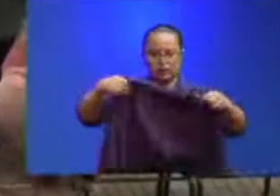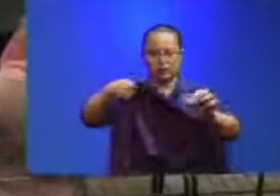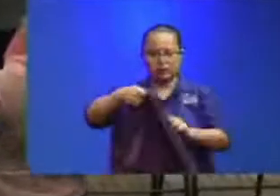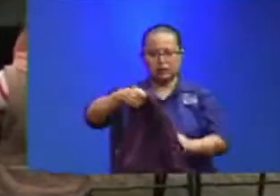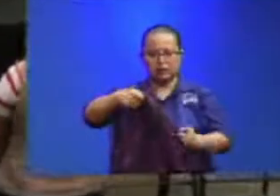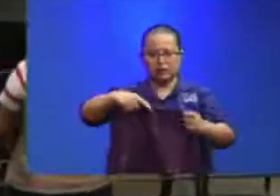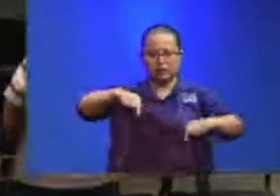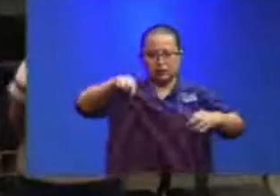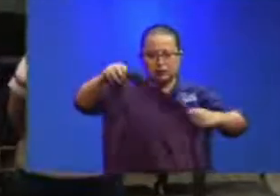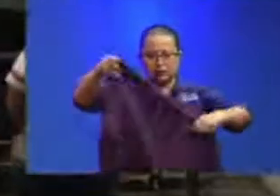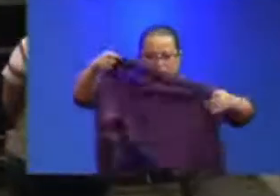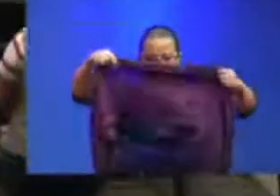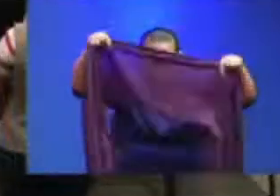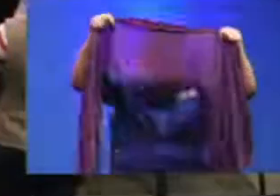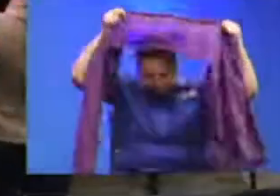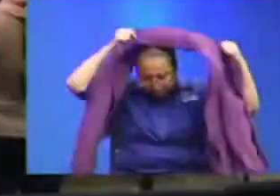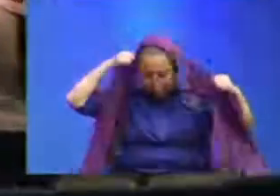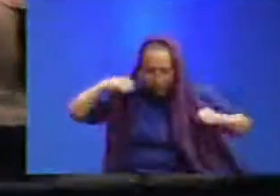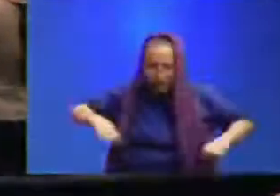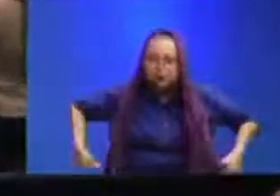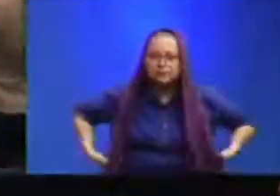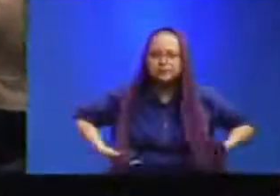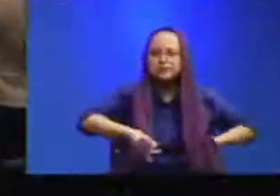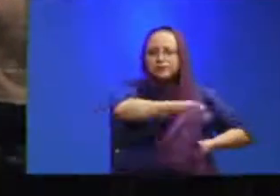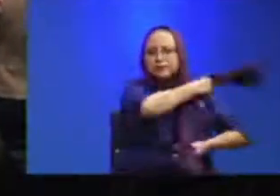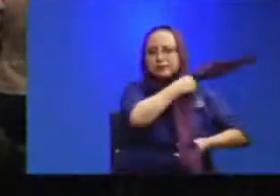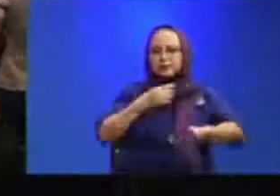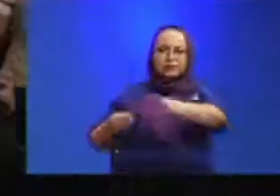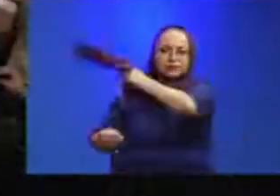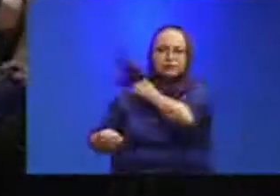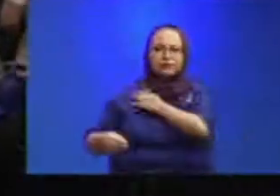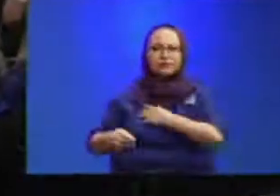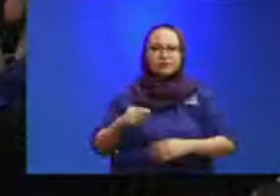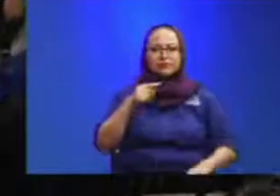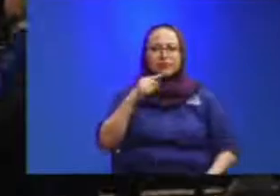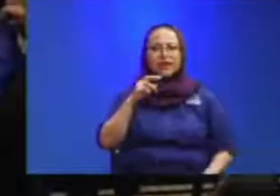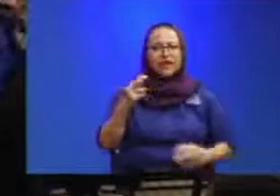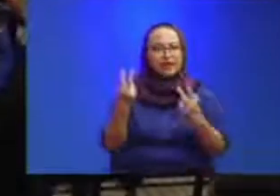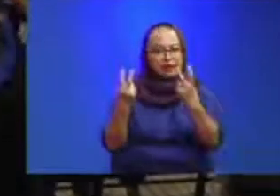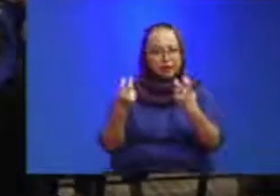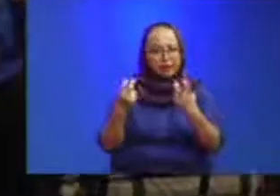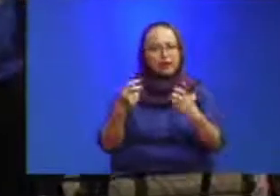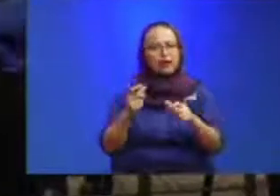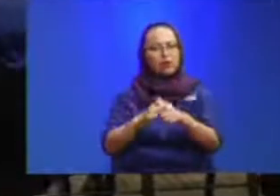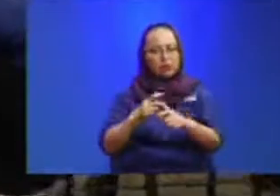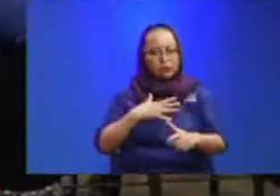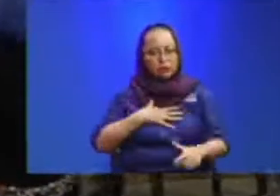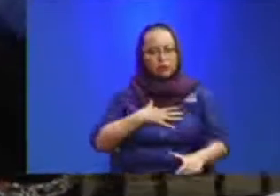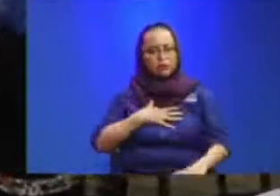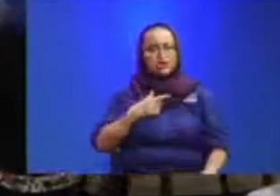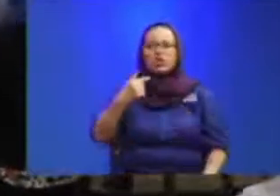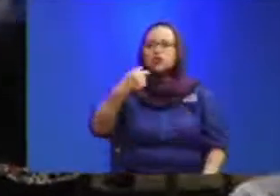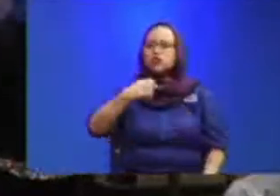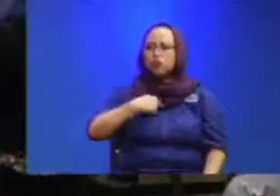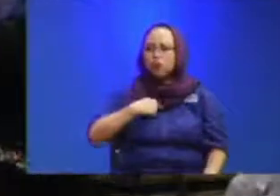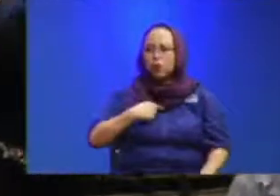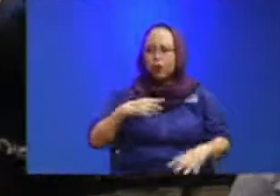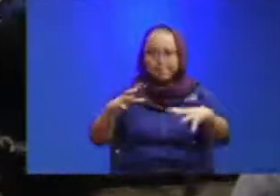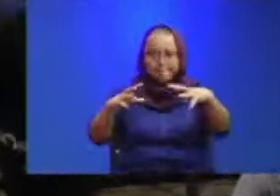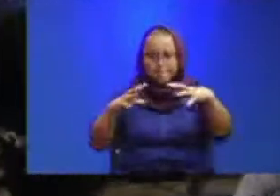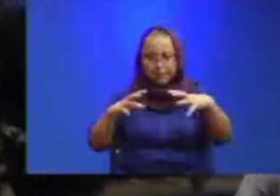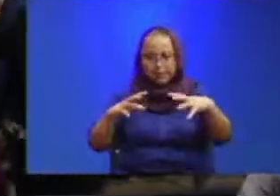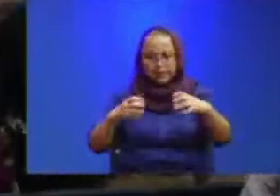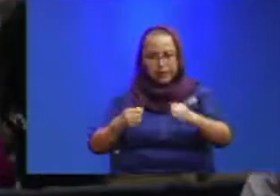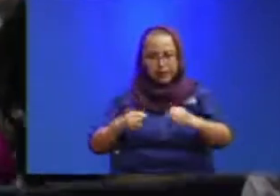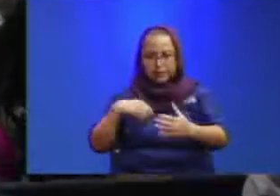diga conmigo lo siguiente si lo haces conmigo yo no soy piedra de